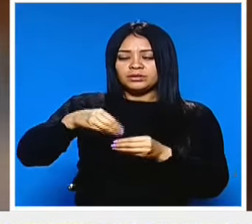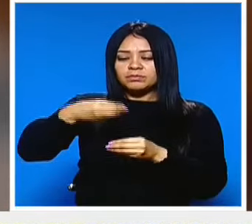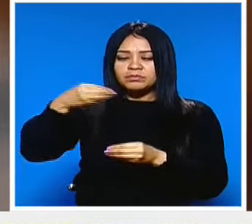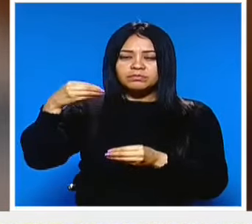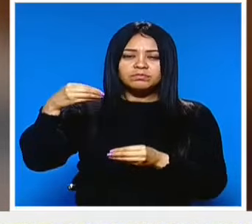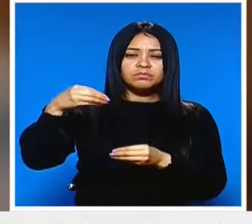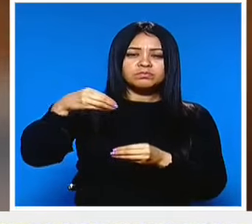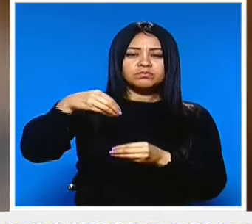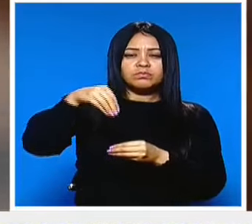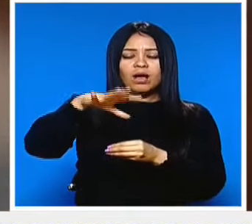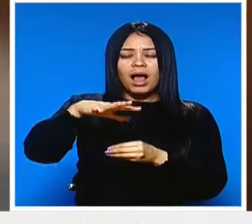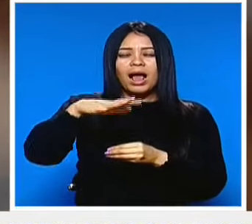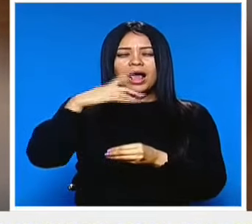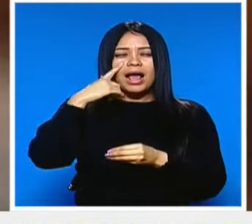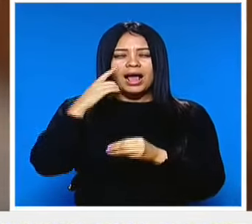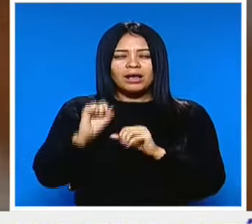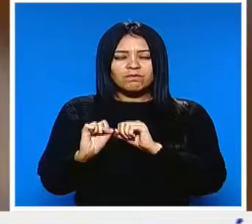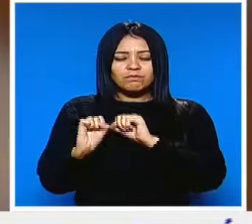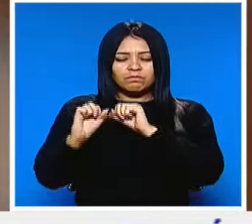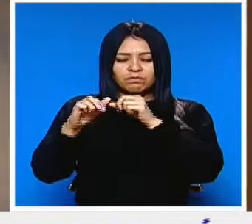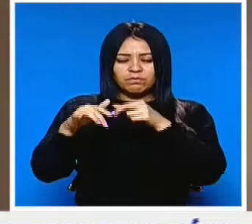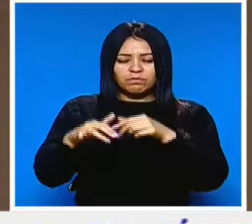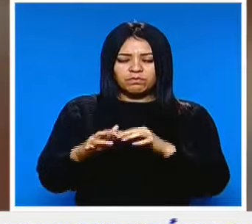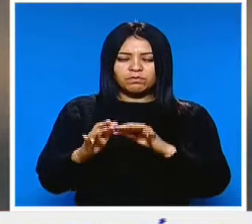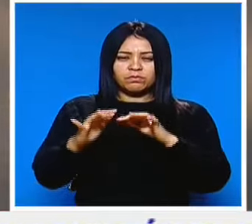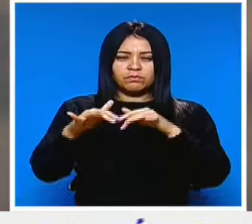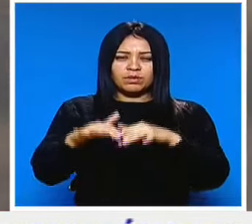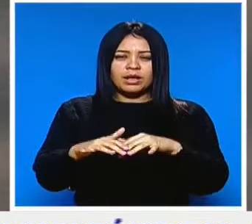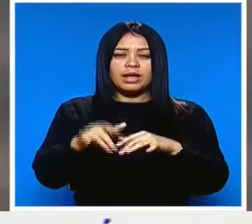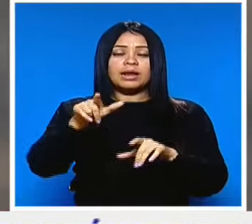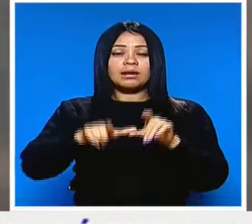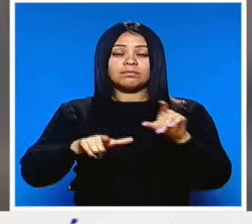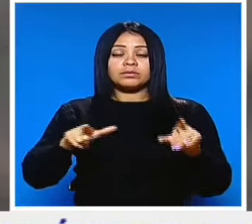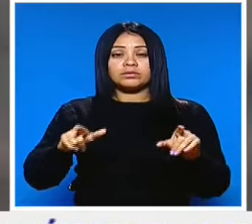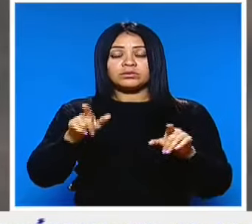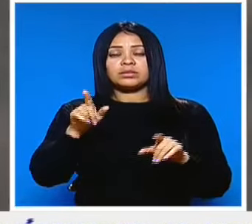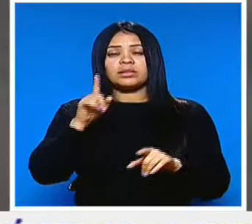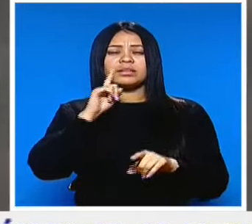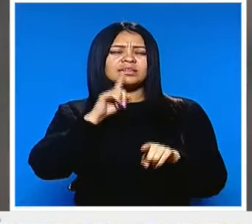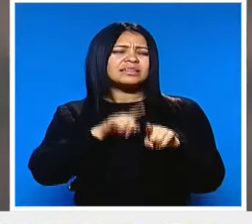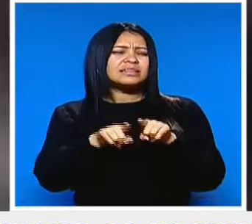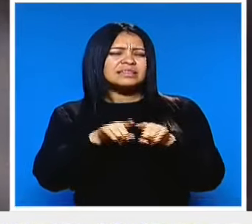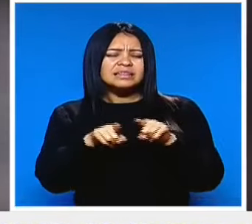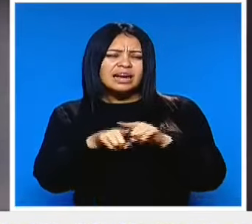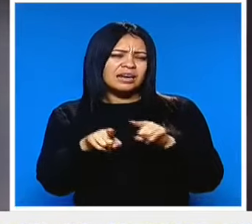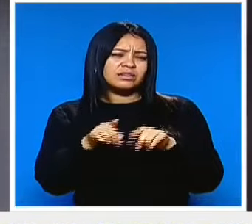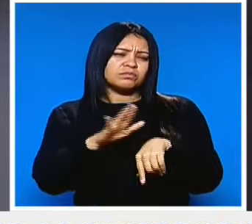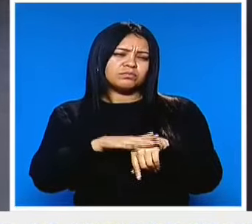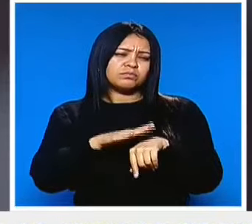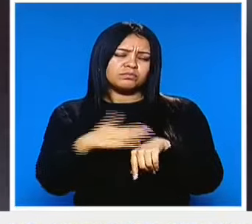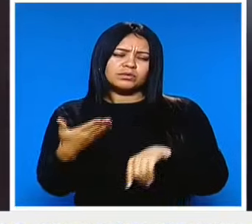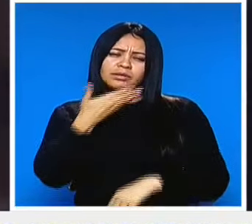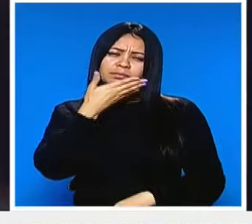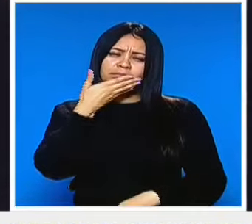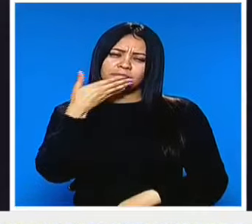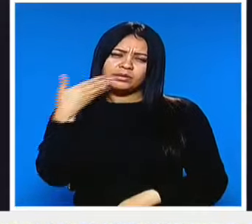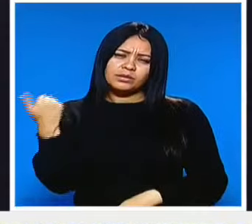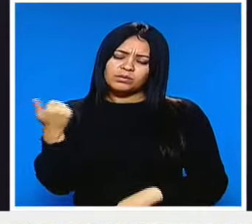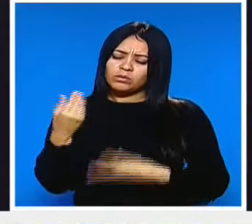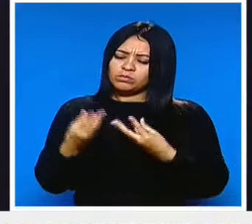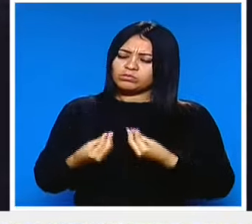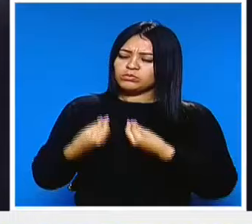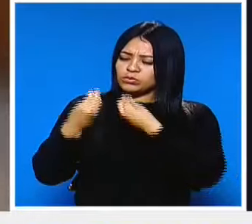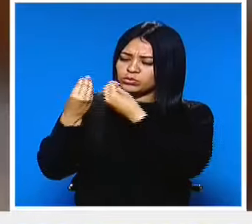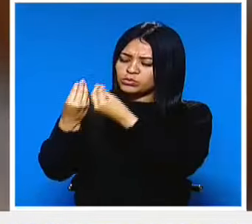mar. Evidentemente, luego de ver esto, miles de usuarios criticaron la acción, asegurando que siempre será mejor donar el cabello